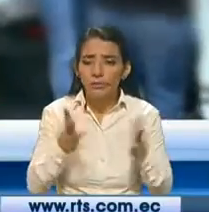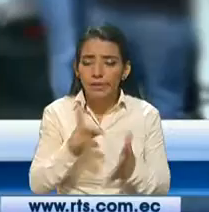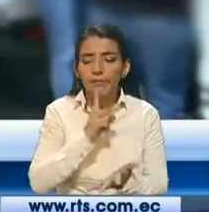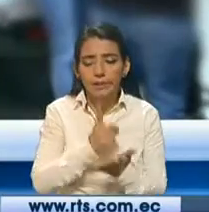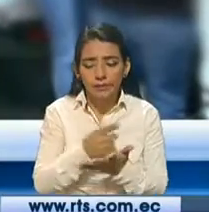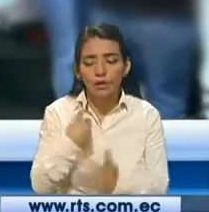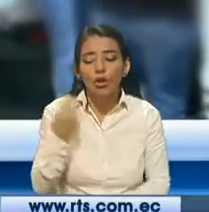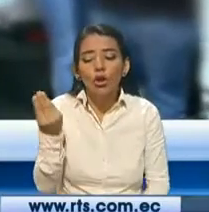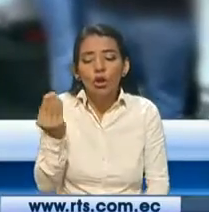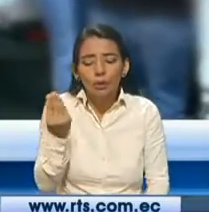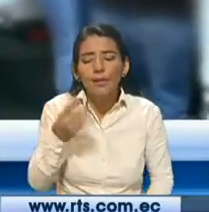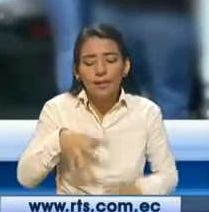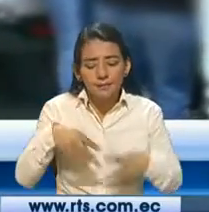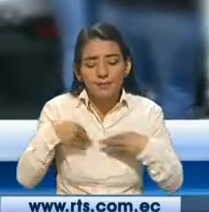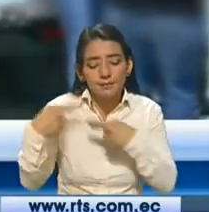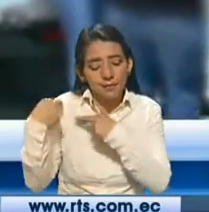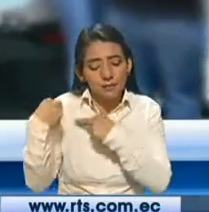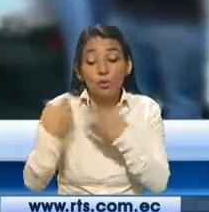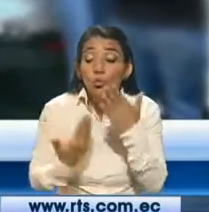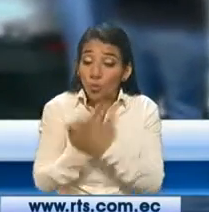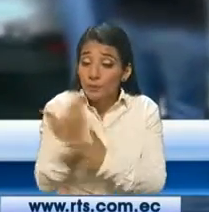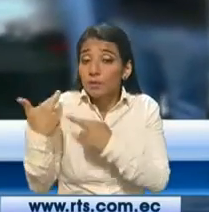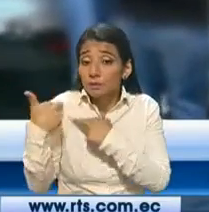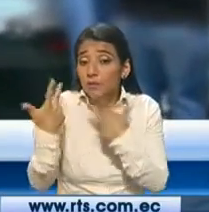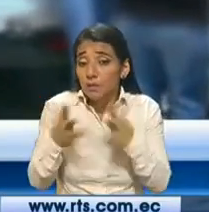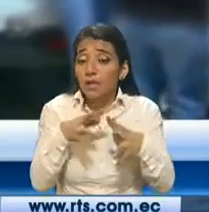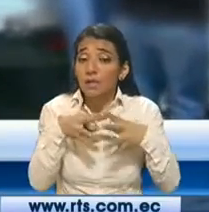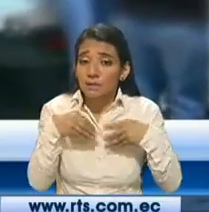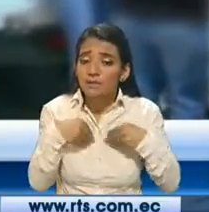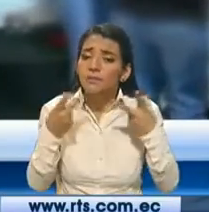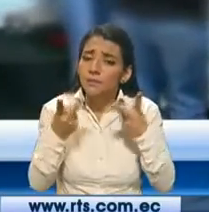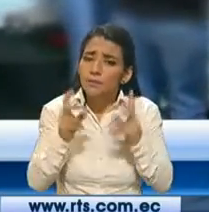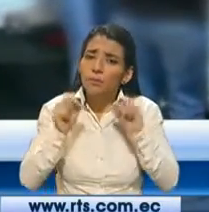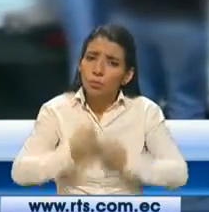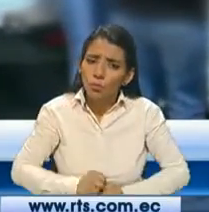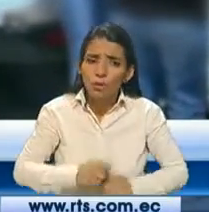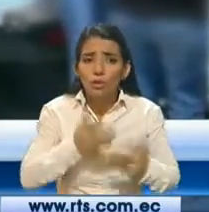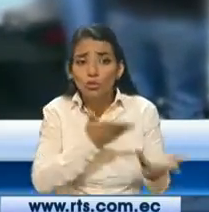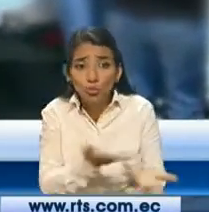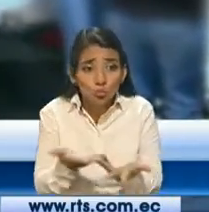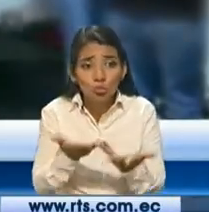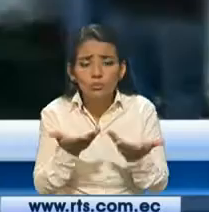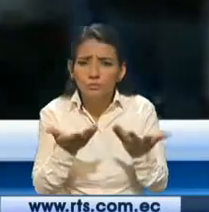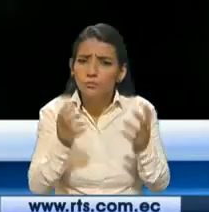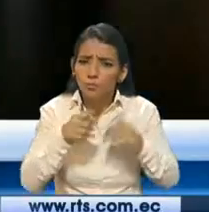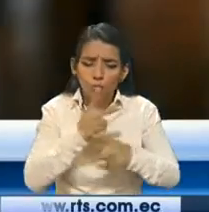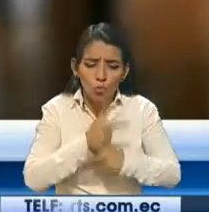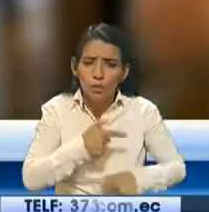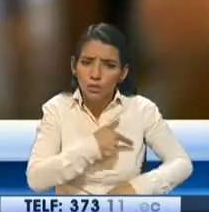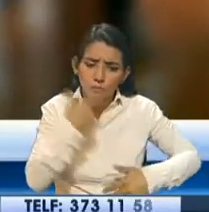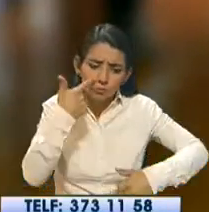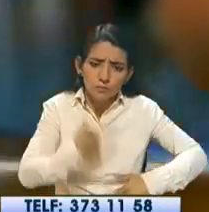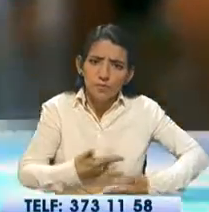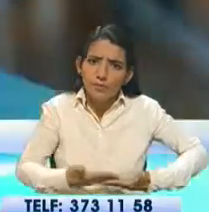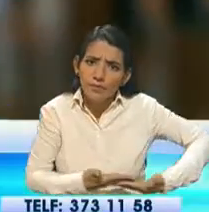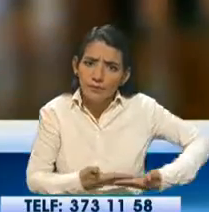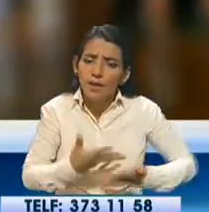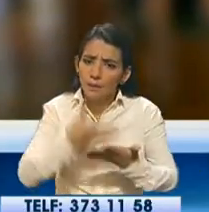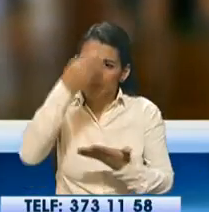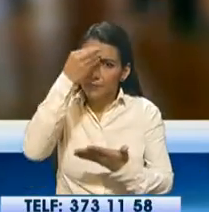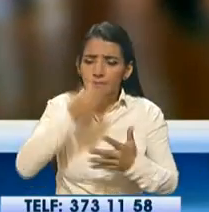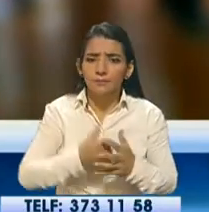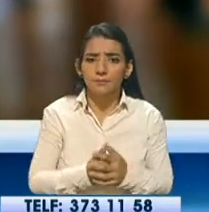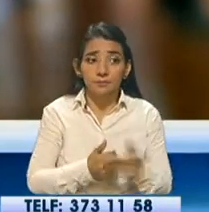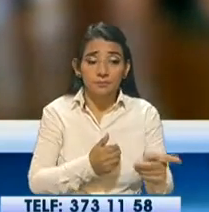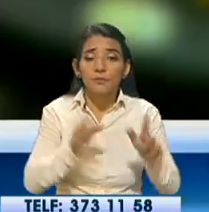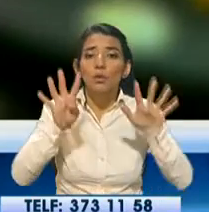adolescente, asumir esta nueva posición y también que puedan tener mejores herramientas para cuidarles a sus bebés. Actualmente el establecimiento cuenta